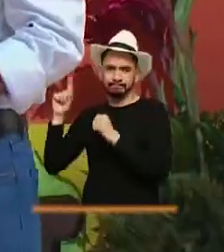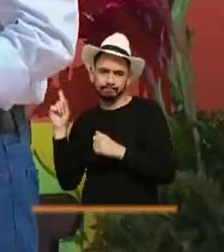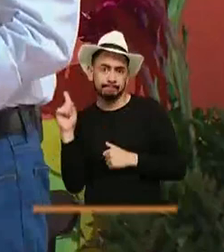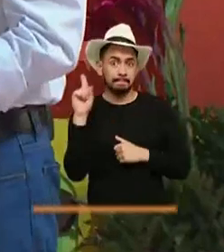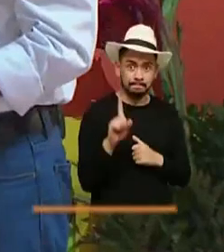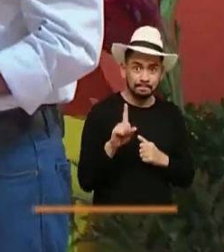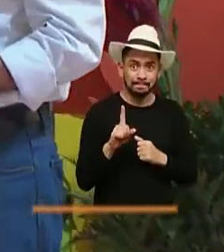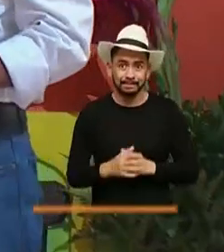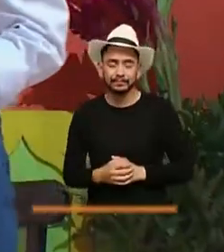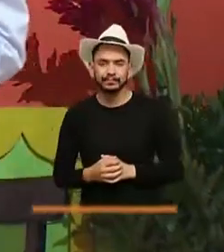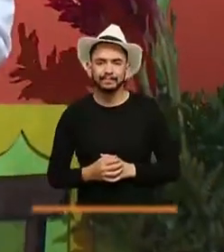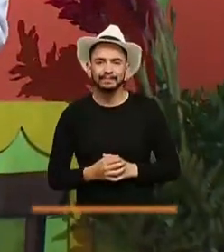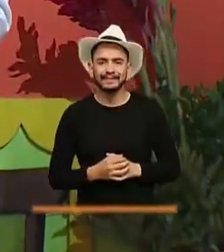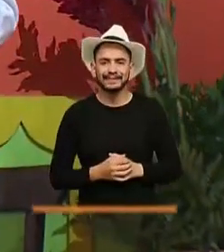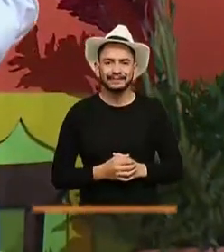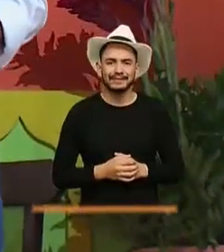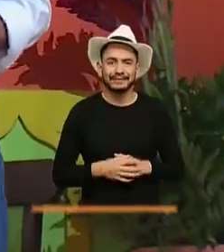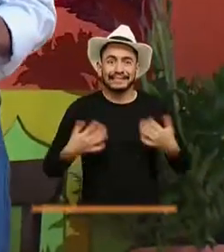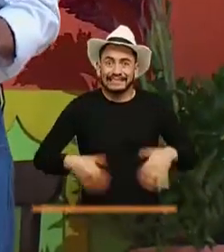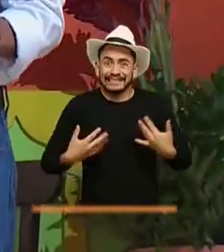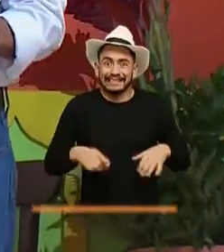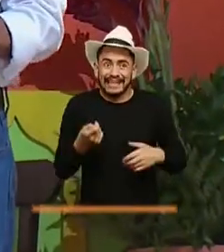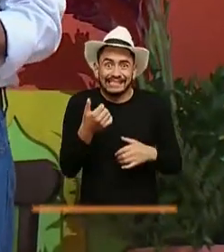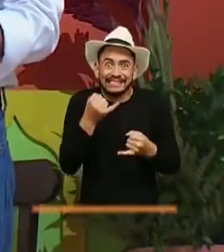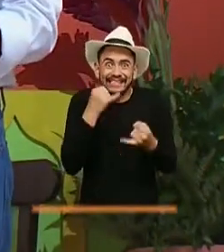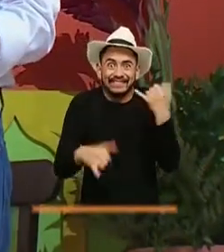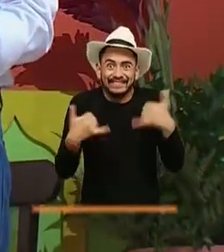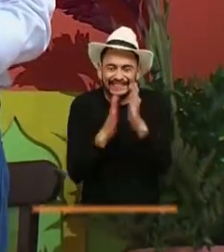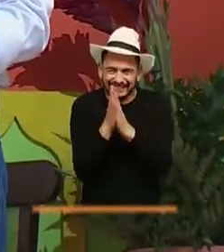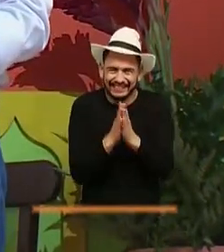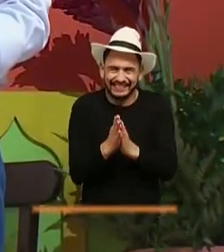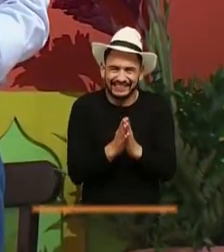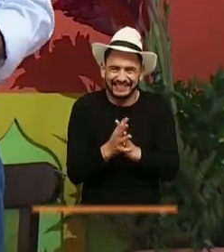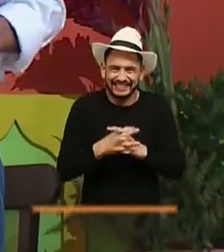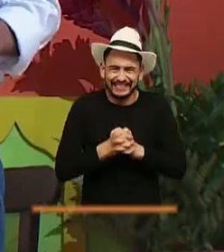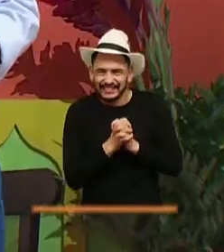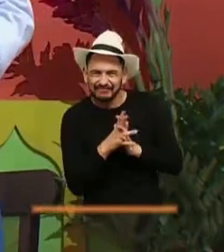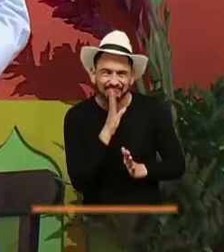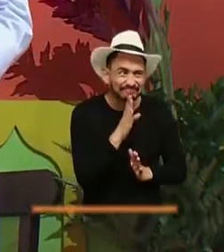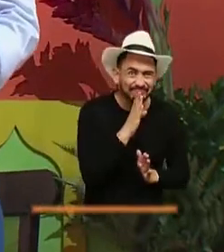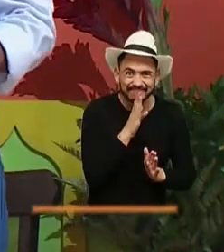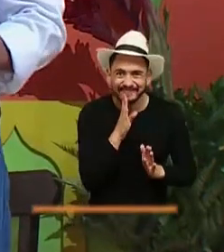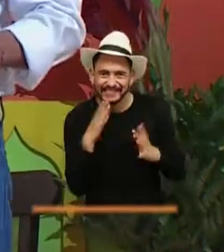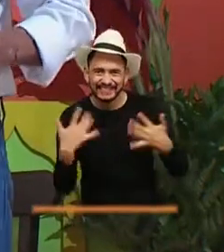Pichingo. Oiga, cada vez más cerca. Cada vez más cerca, cada vez más cerca. Viene gallinazo y Pichingo. Pie forzado.